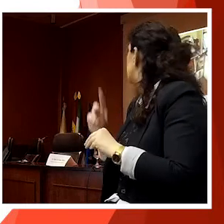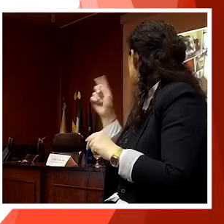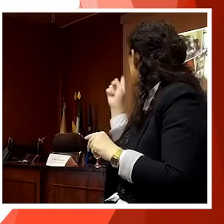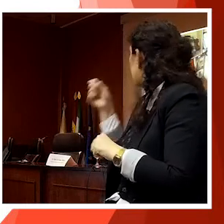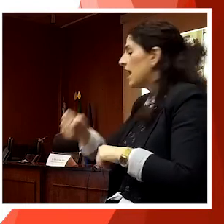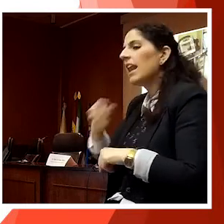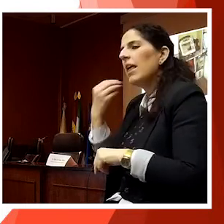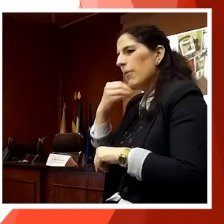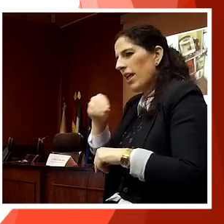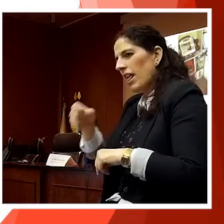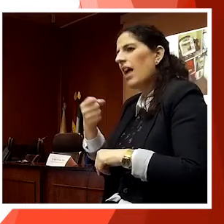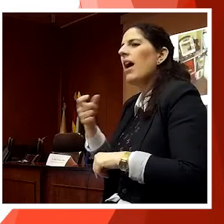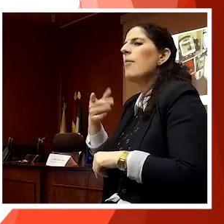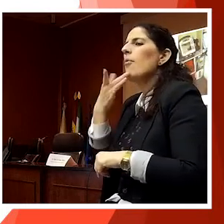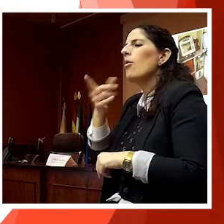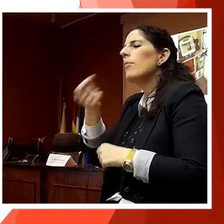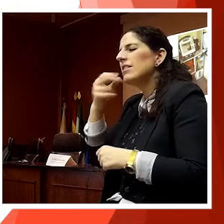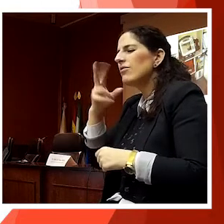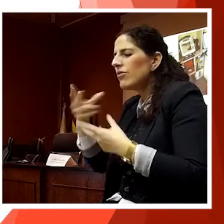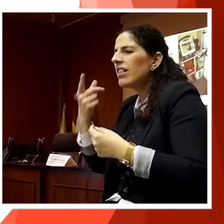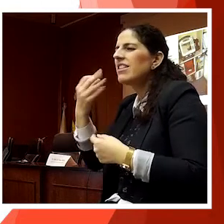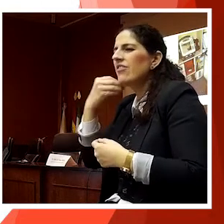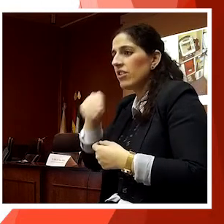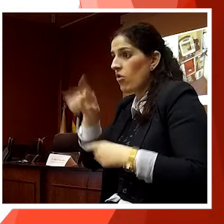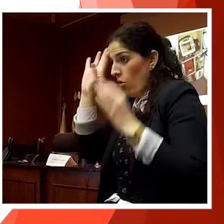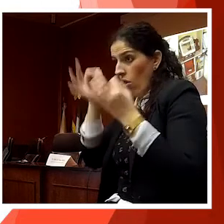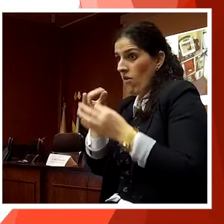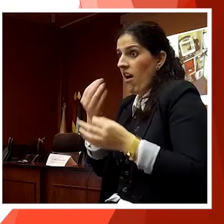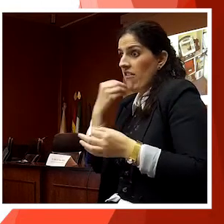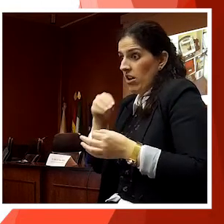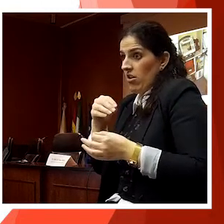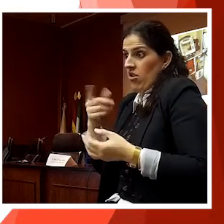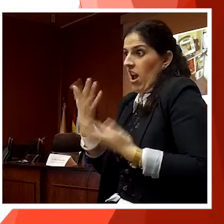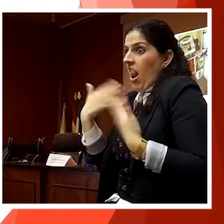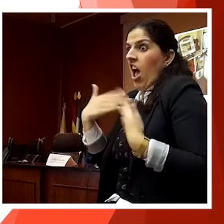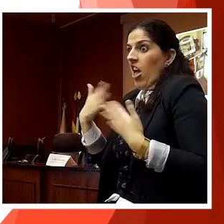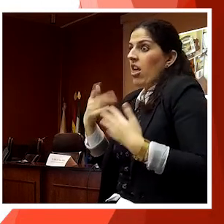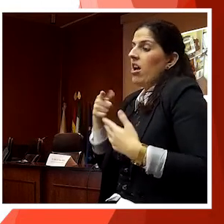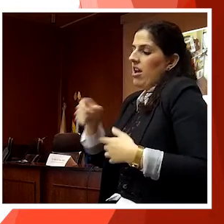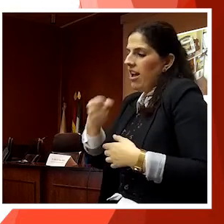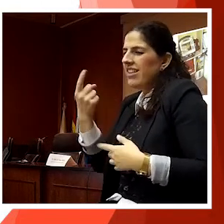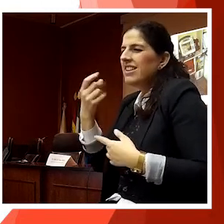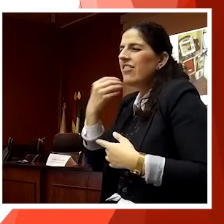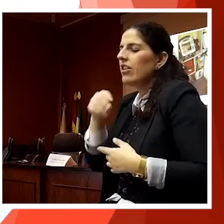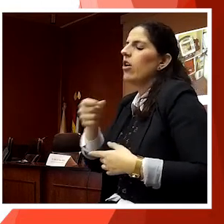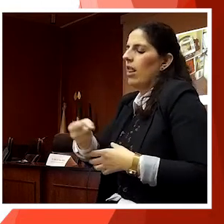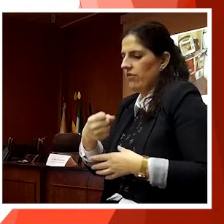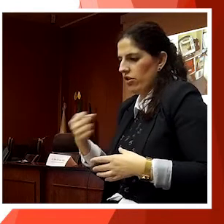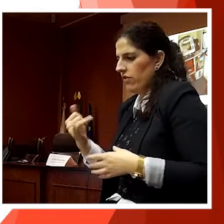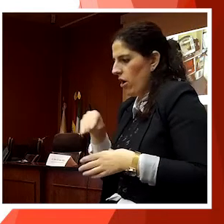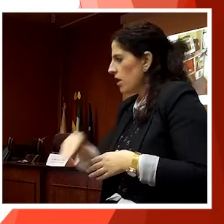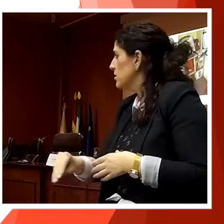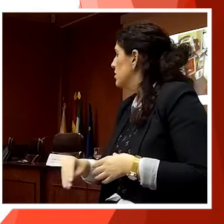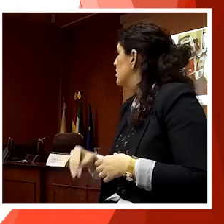llevamos medicación que necesita frigorífico, y en Córdoba en verano hace muchísimo calor, perdón. Y aquí va